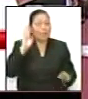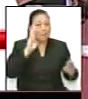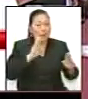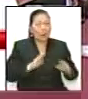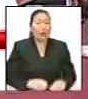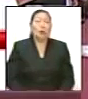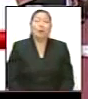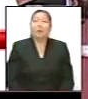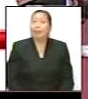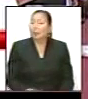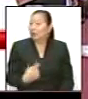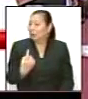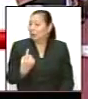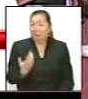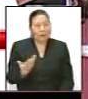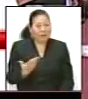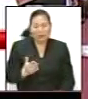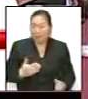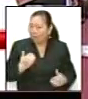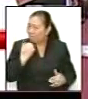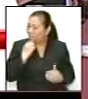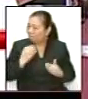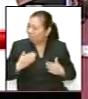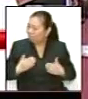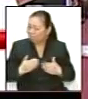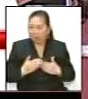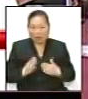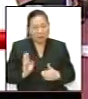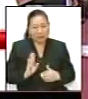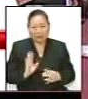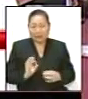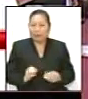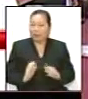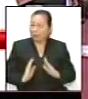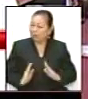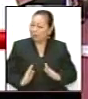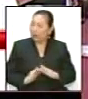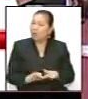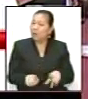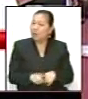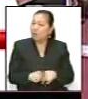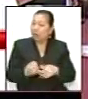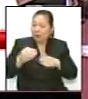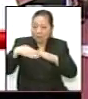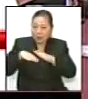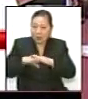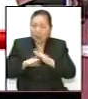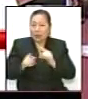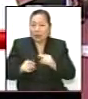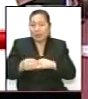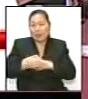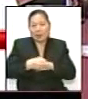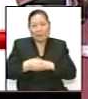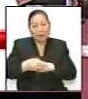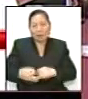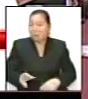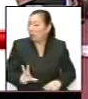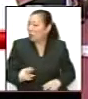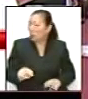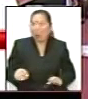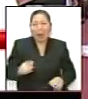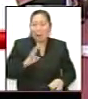preocupa porque no solo existen esas quebradas, presidente, existen las quebradas también al interior de esa región, que no han